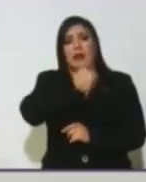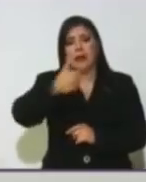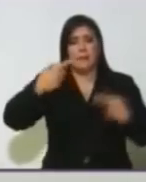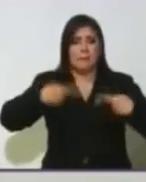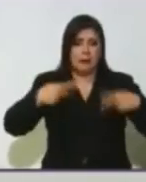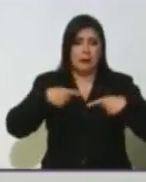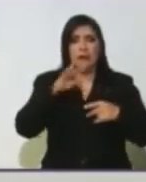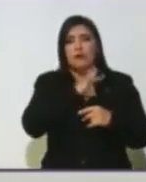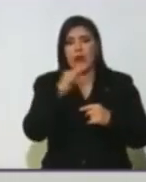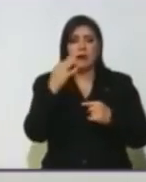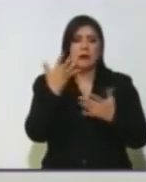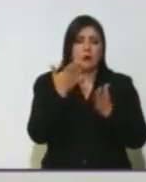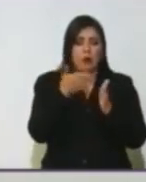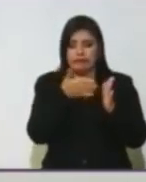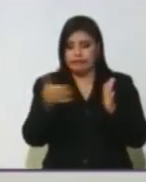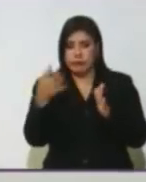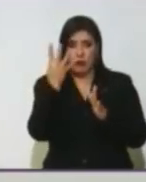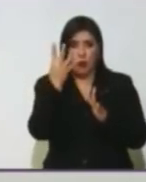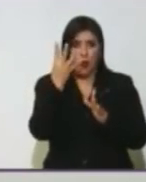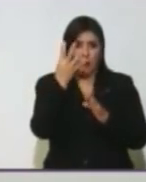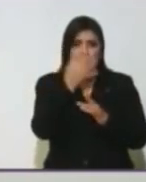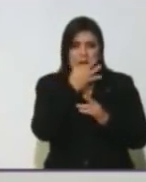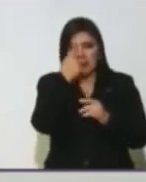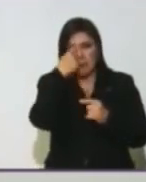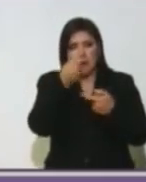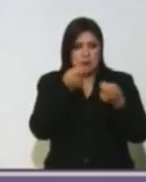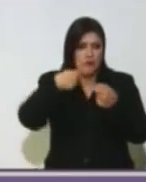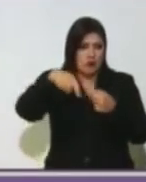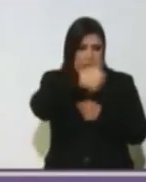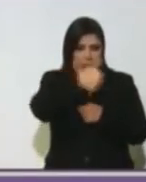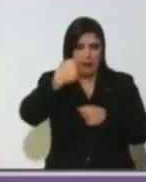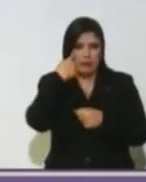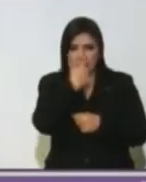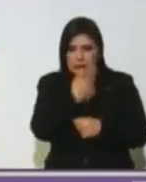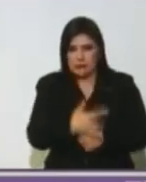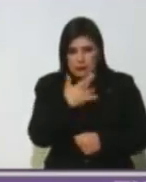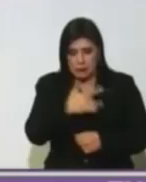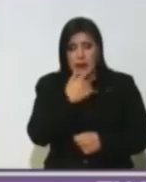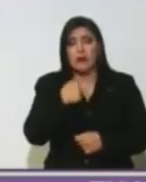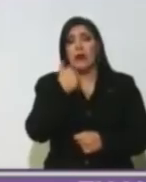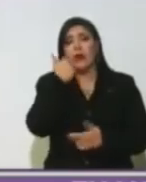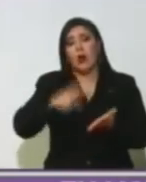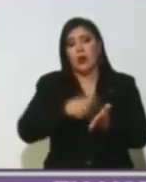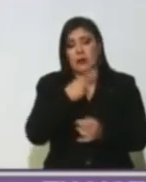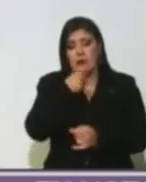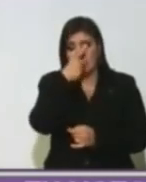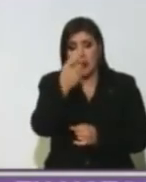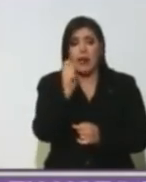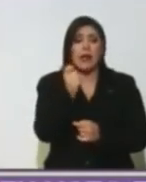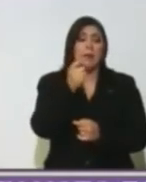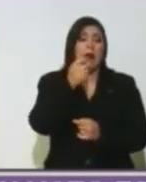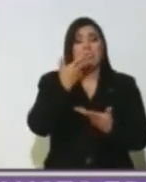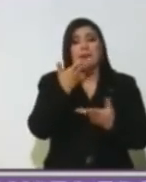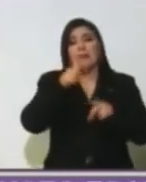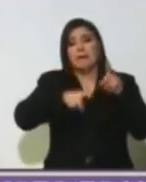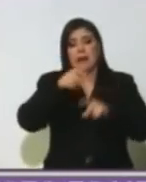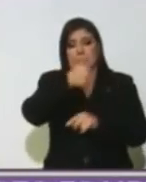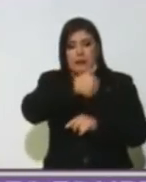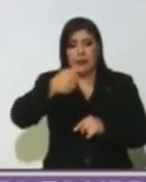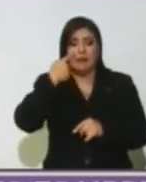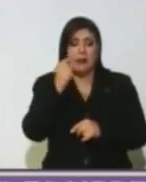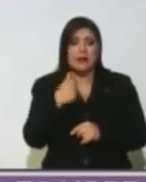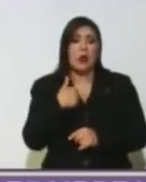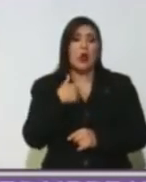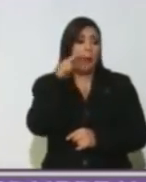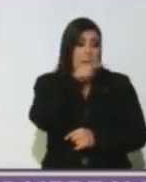sabrá cuándo desplazar su tira administrar su tiempo y les quiero reiterar este eurocities según el sapo es la pedrada según veo quien